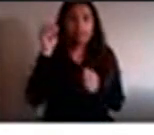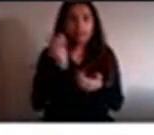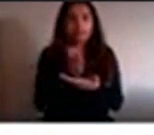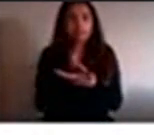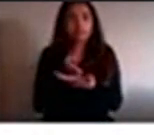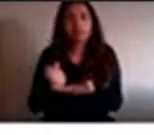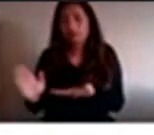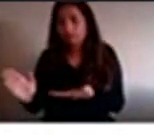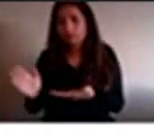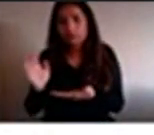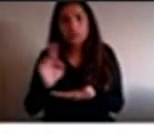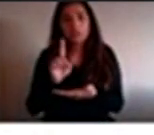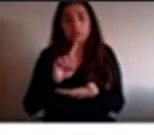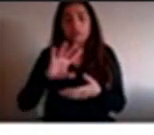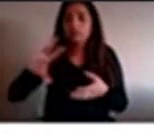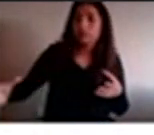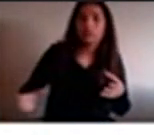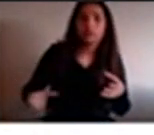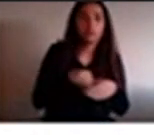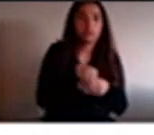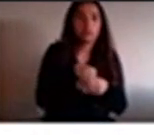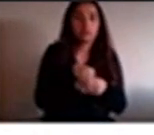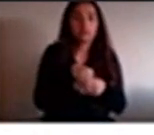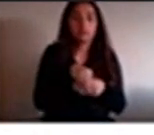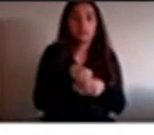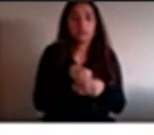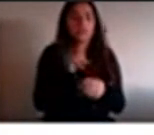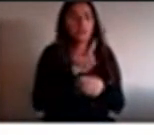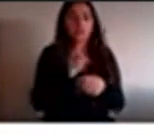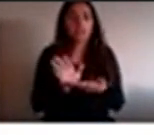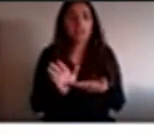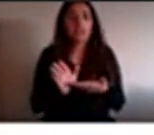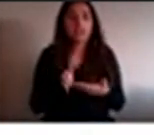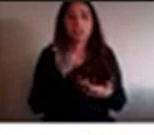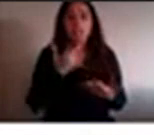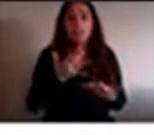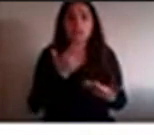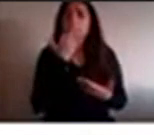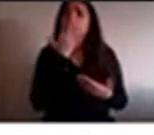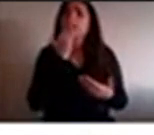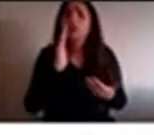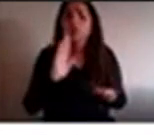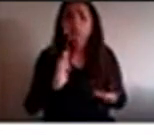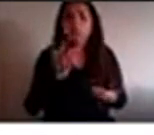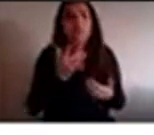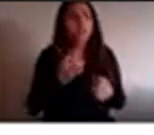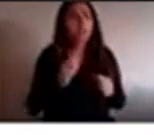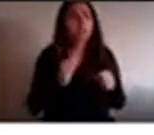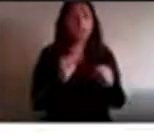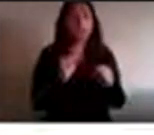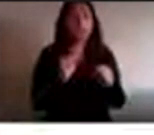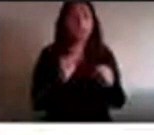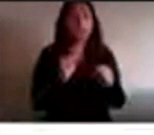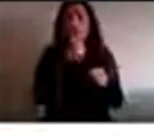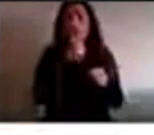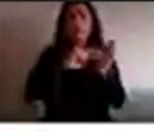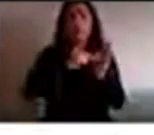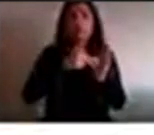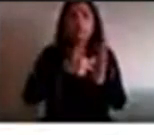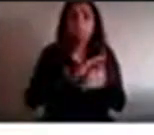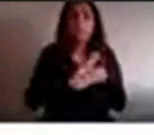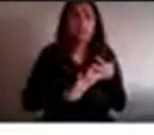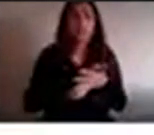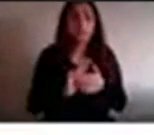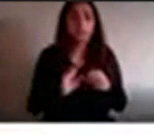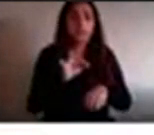permite ejecutar sus labores desde su hogar, sin encontrarse con todas las brechas a que se encuentran expuestos los trabajadores